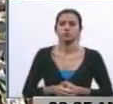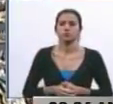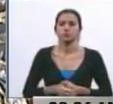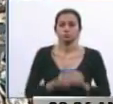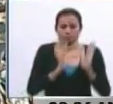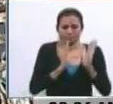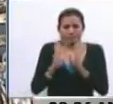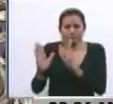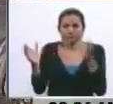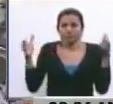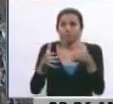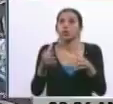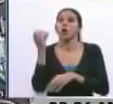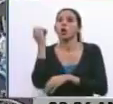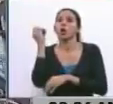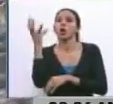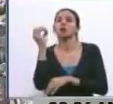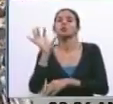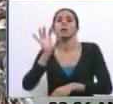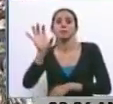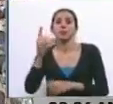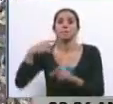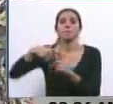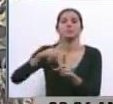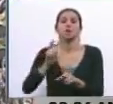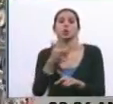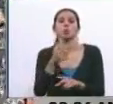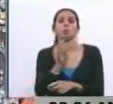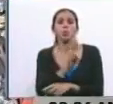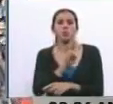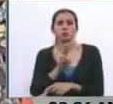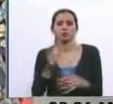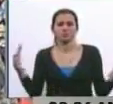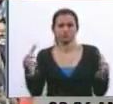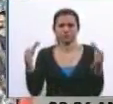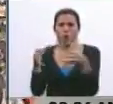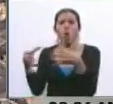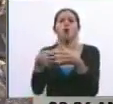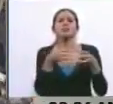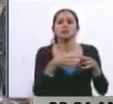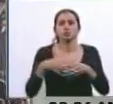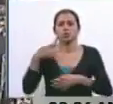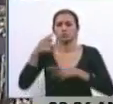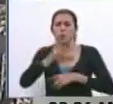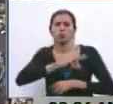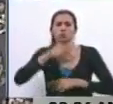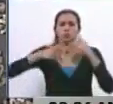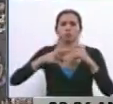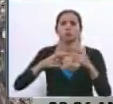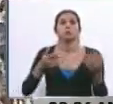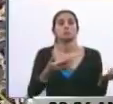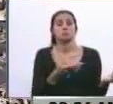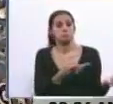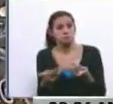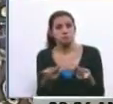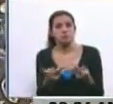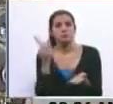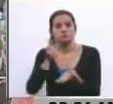organizándose en el Congreso de la Patria con el gran polo patriótico para el llamamiento a la participación, a